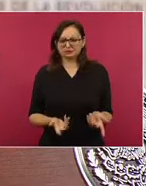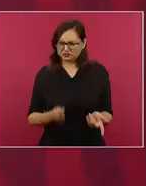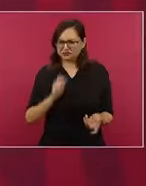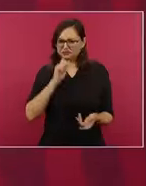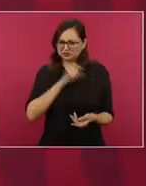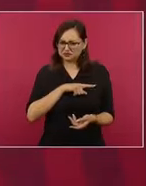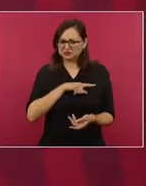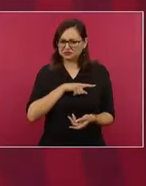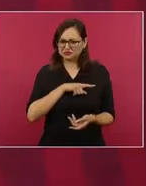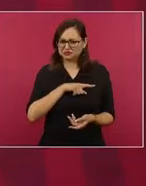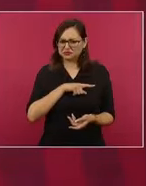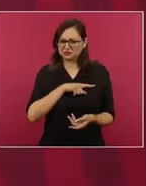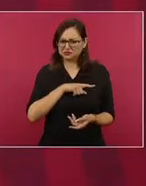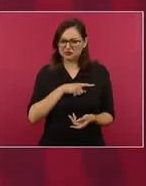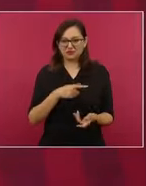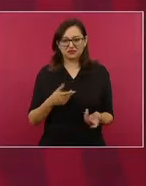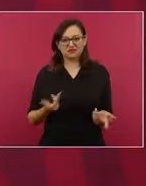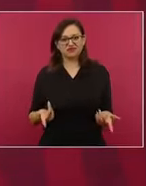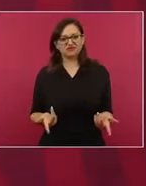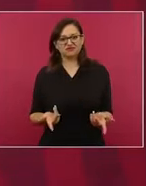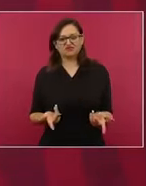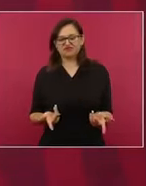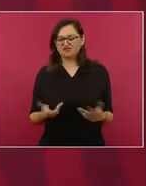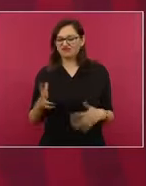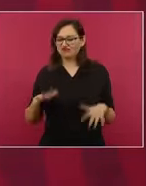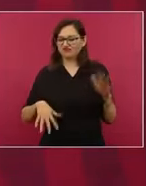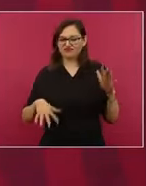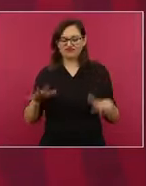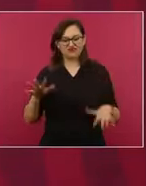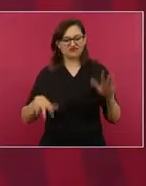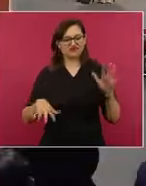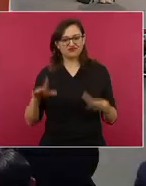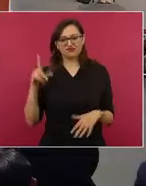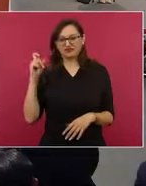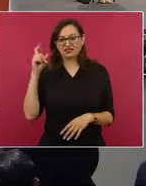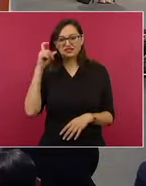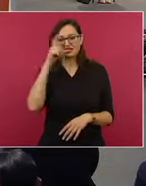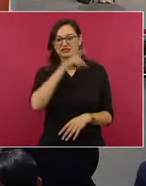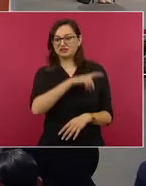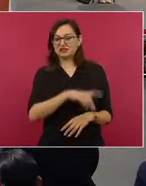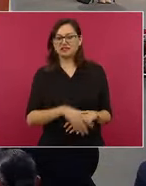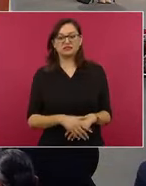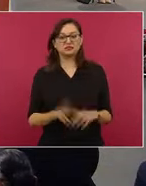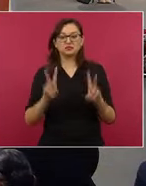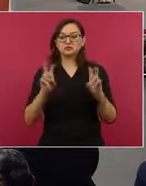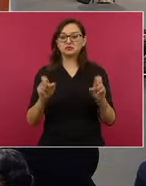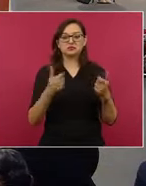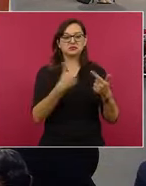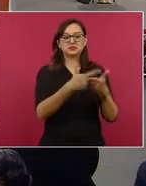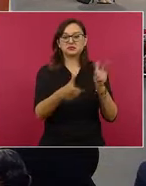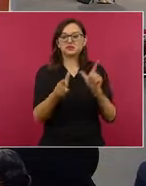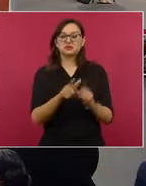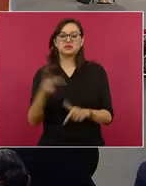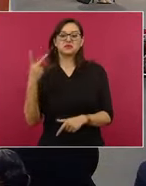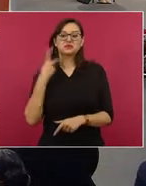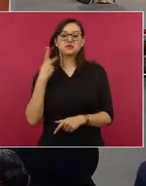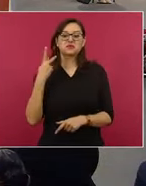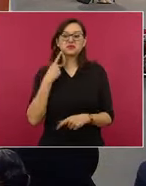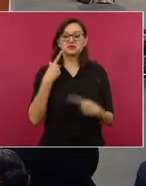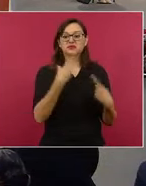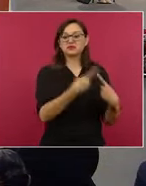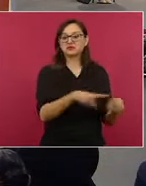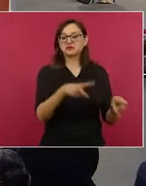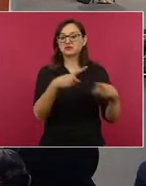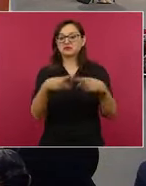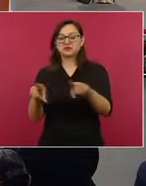demócrata. Por eso es también muy relativo lo de los partidos en Estados Unidos